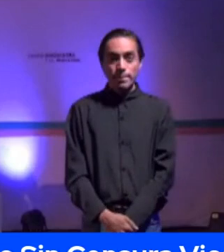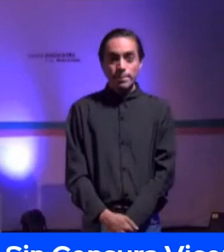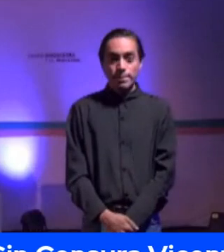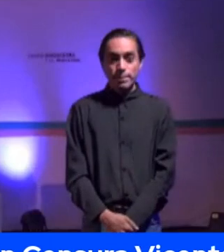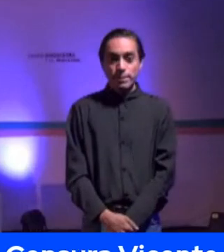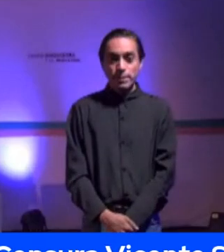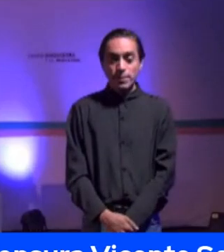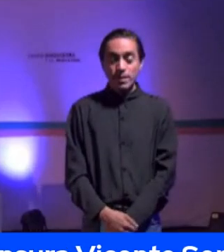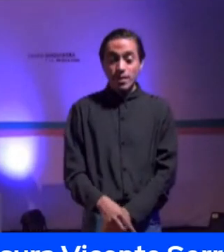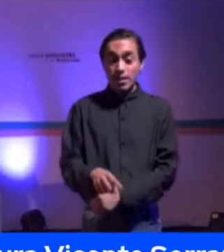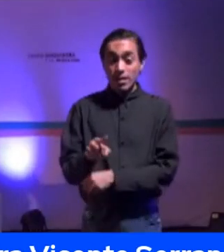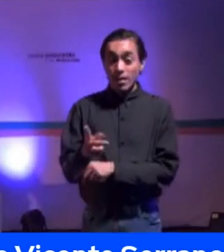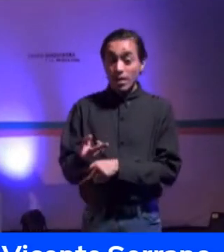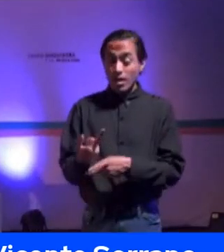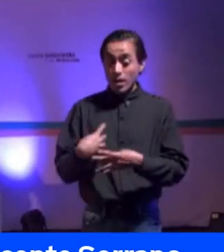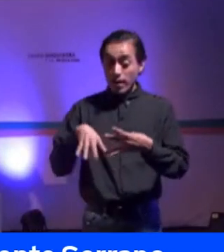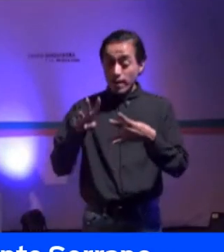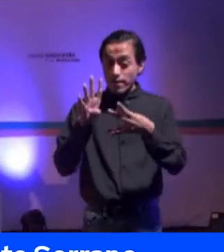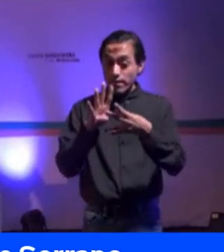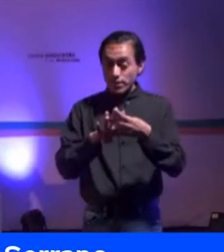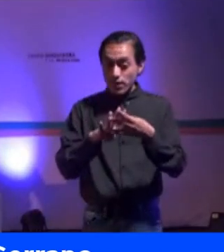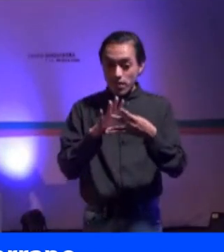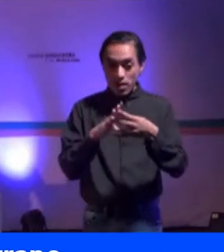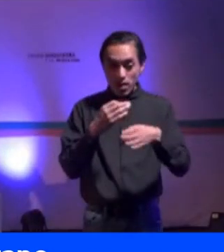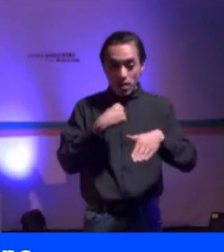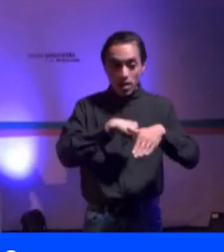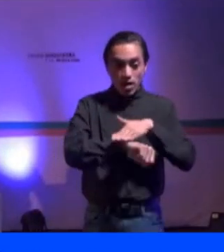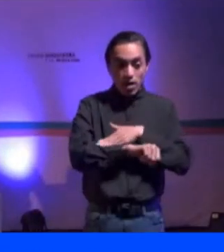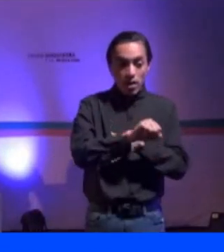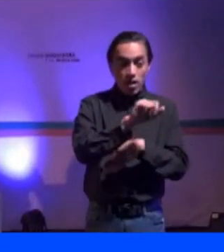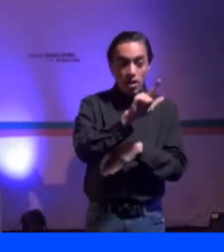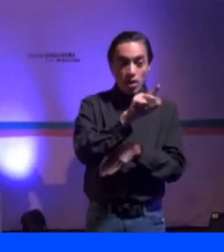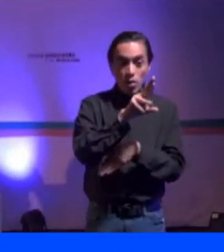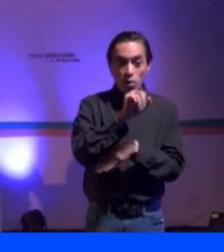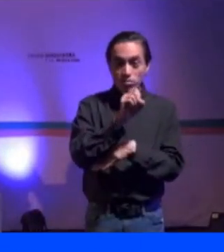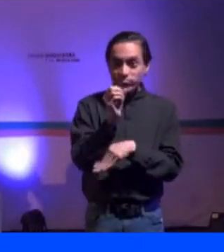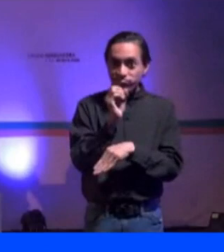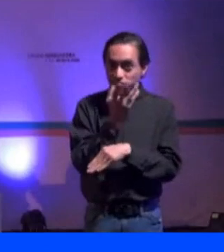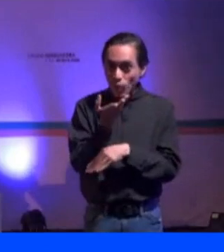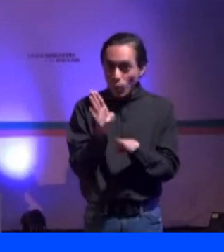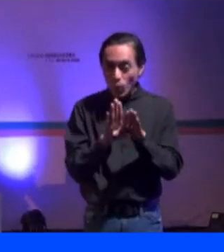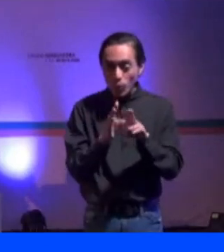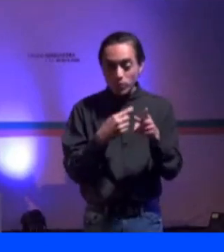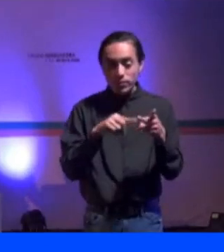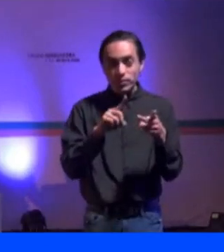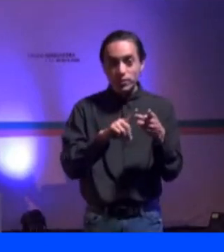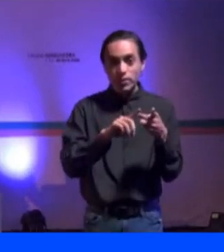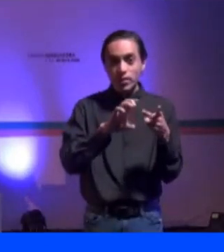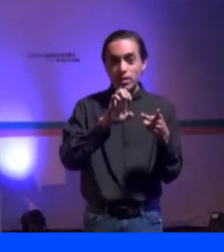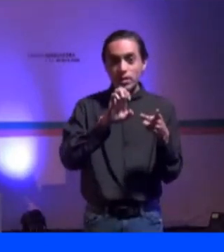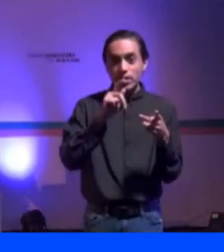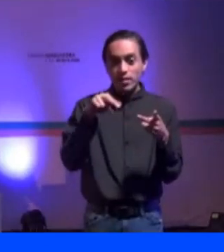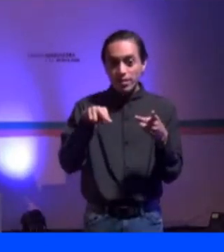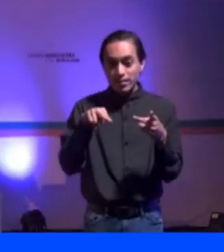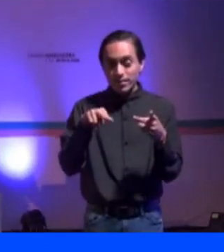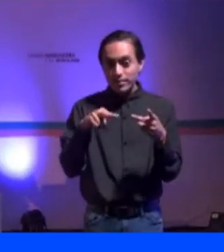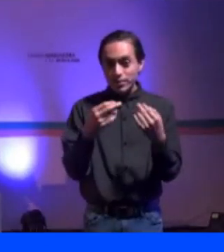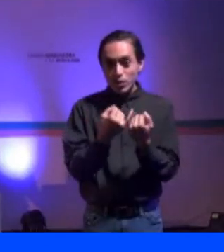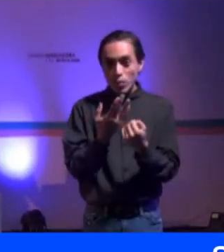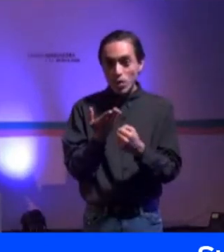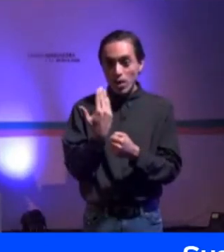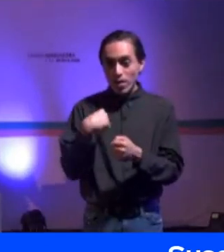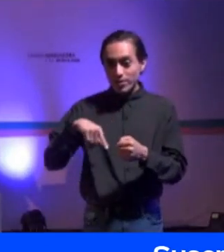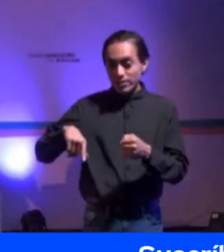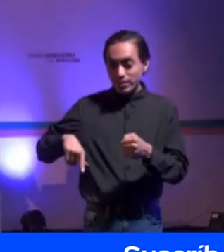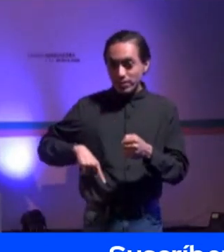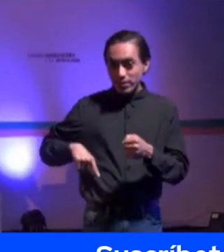Es increíble que no estén presos Luis Videgaray, Enrique Peña Nieto y casi todo el sexenio antes